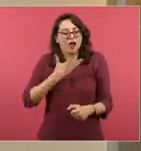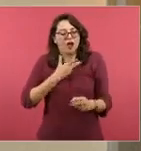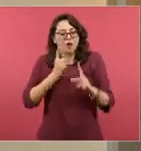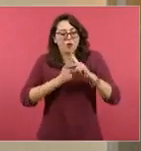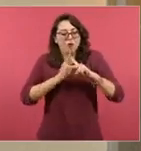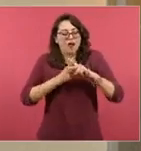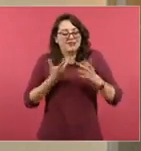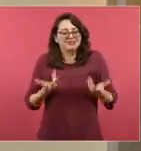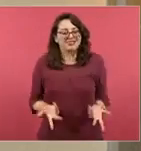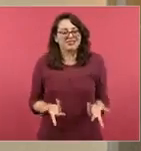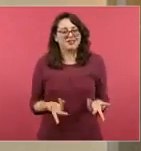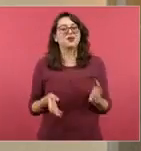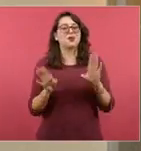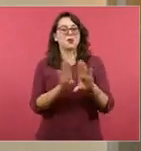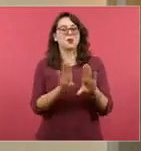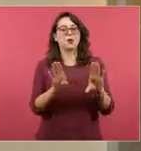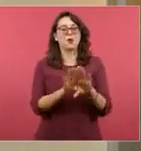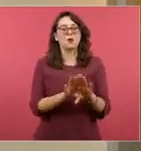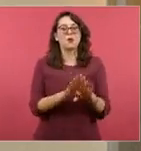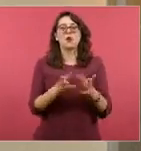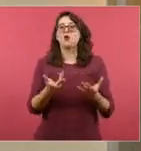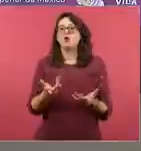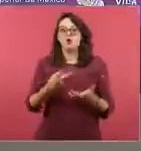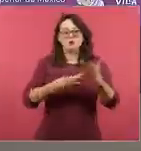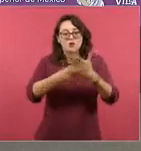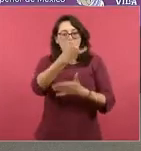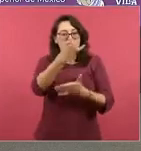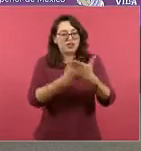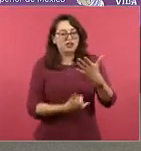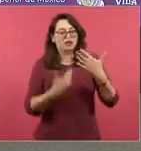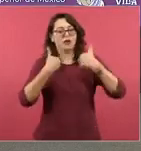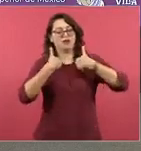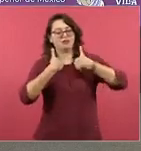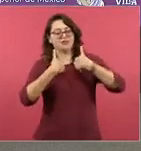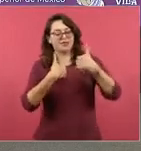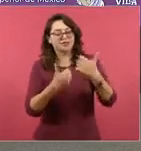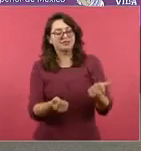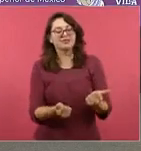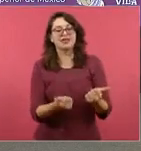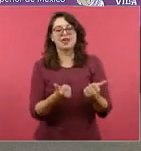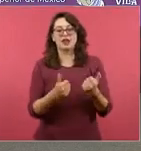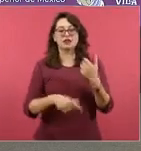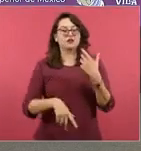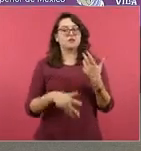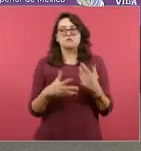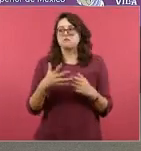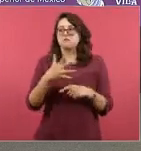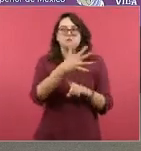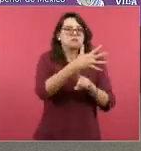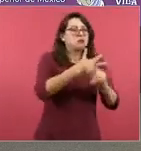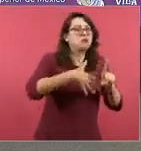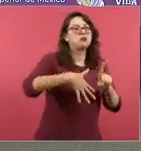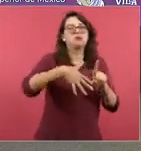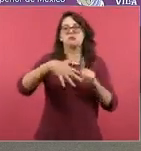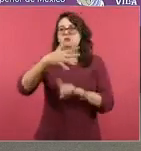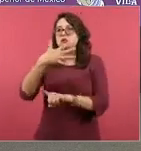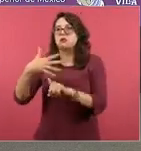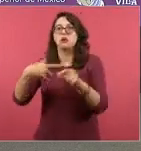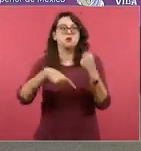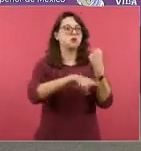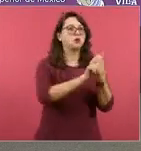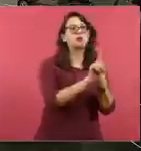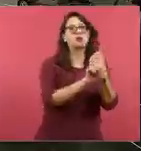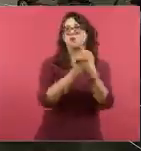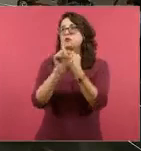de lo que vamos a estar nosotros tratando de entender y comprender cualquier problema en el que pudiéramos estar pensando? Nos hace